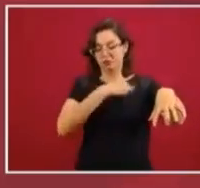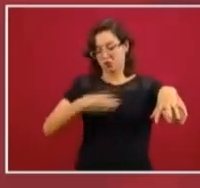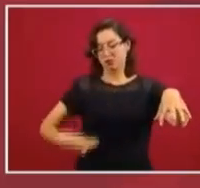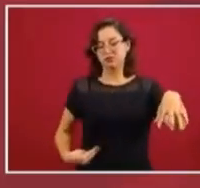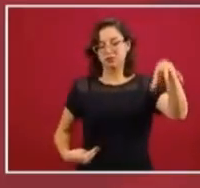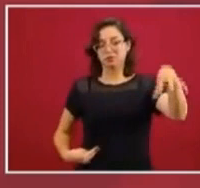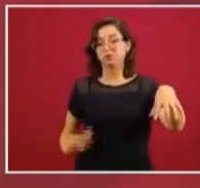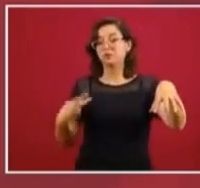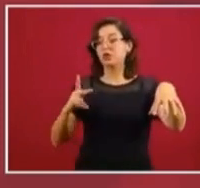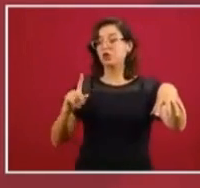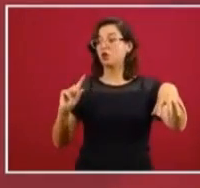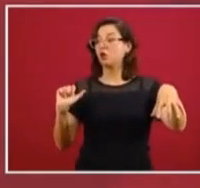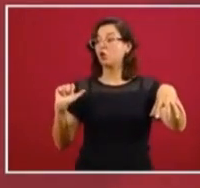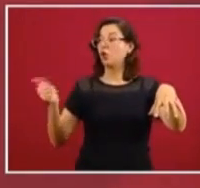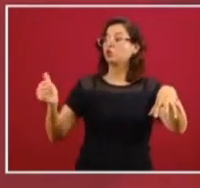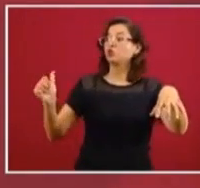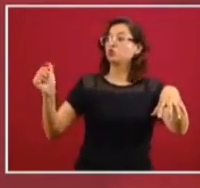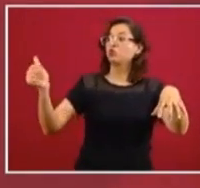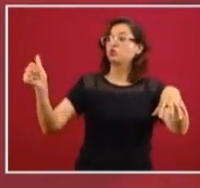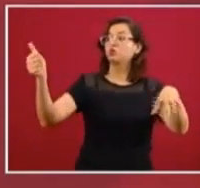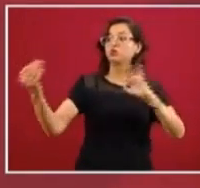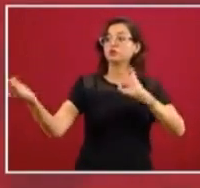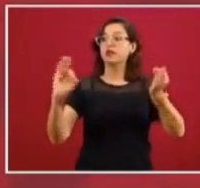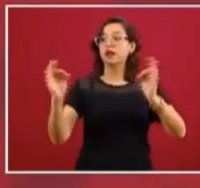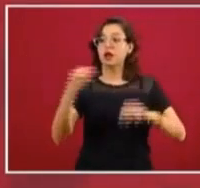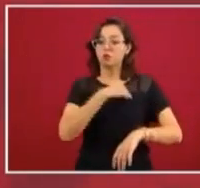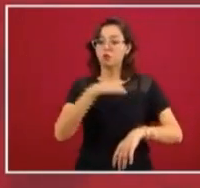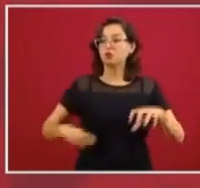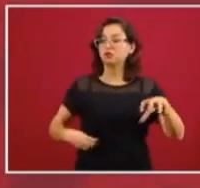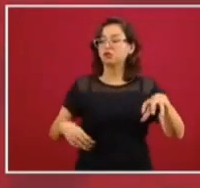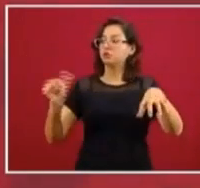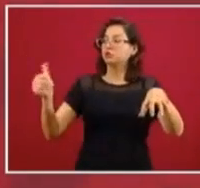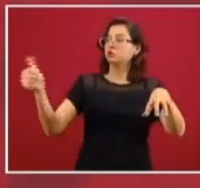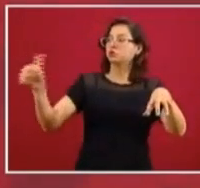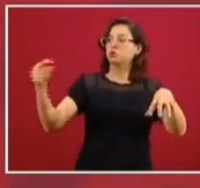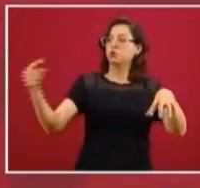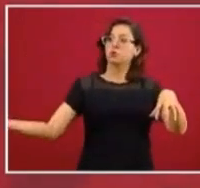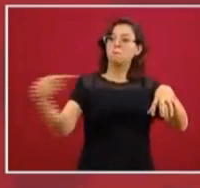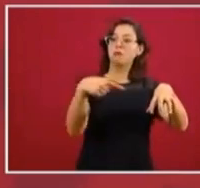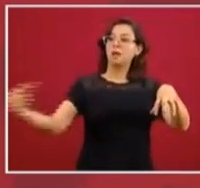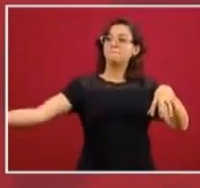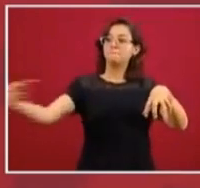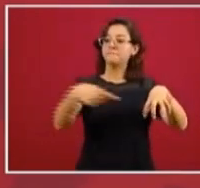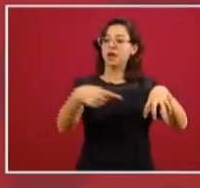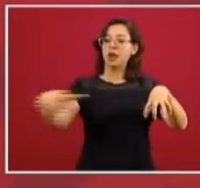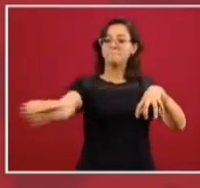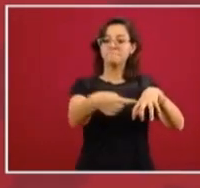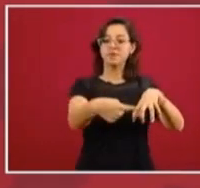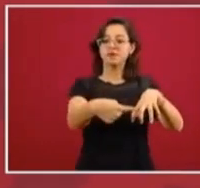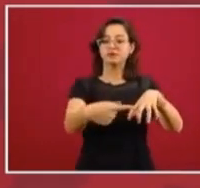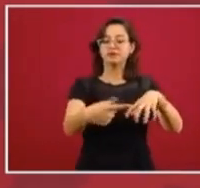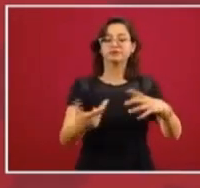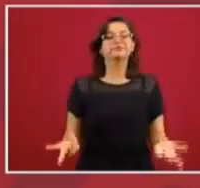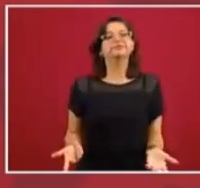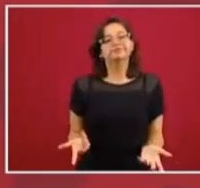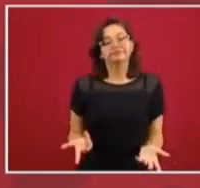niños y otros jóvenes, según el grado escolar, de otros municipios. Entonces, la solución a la segmentación